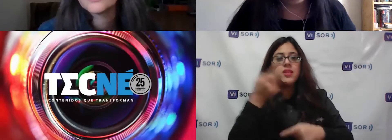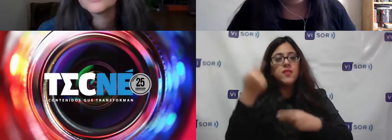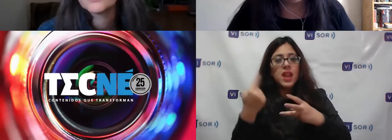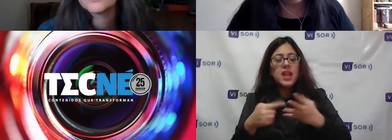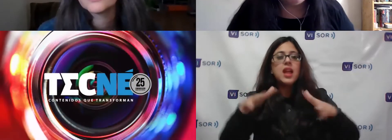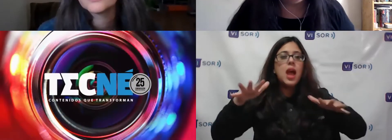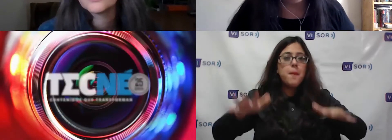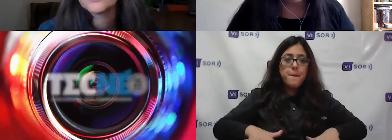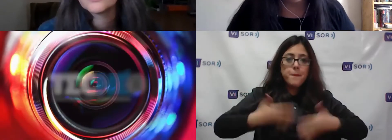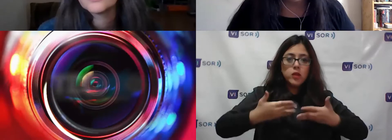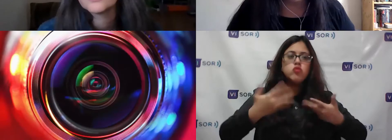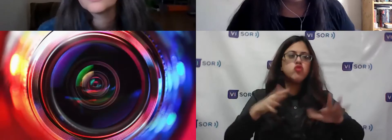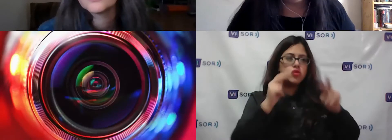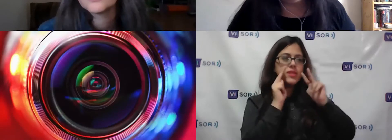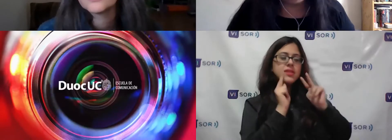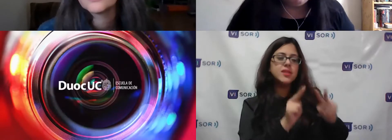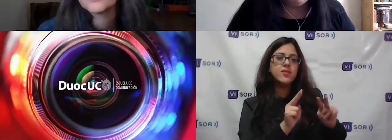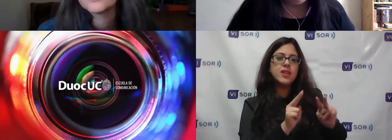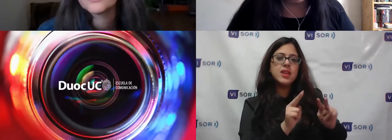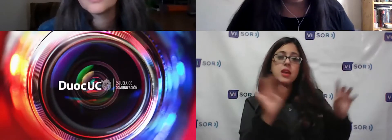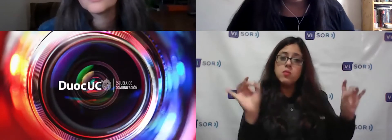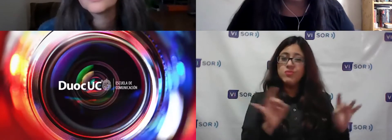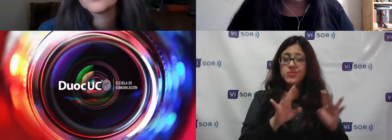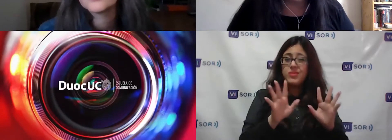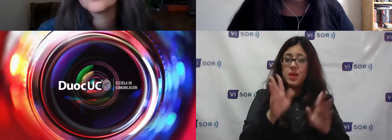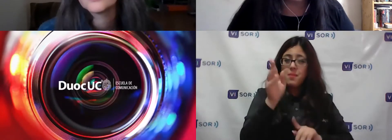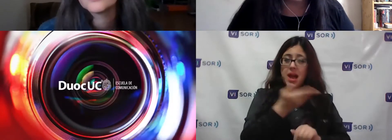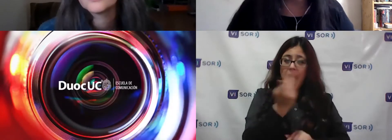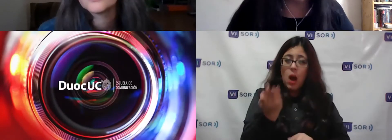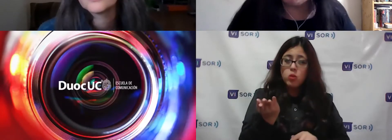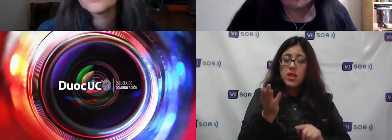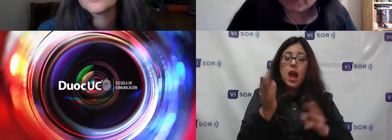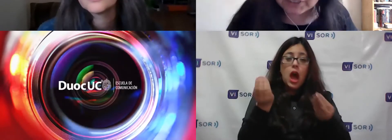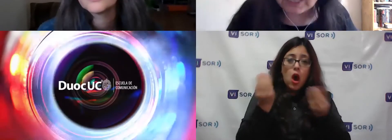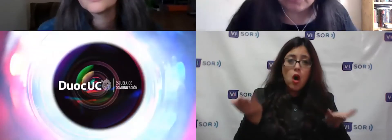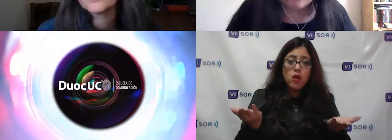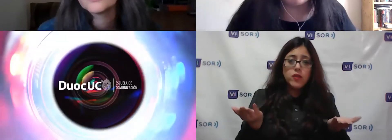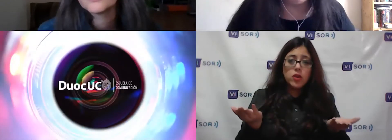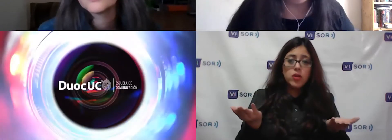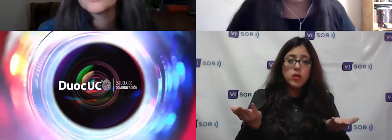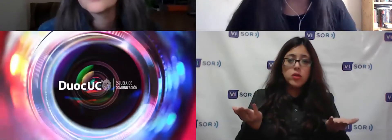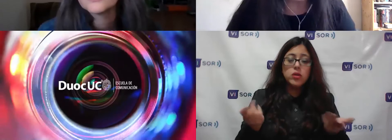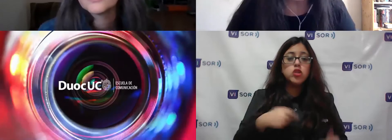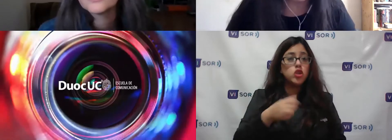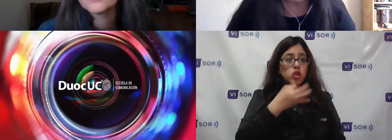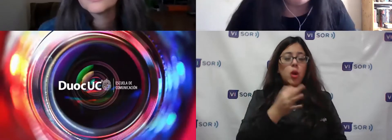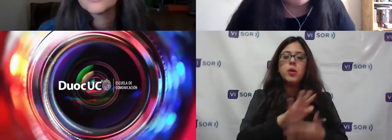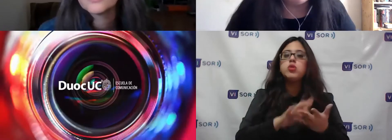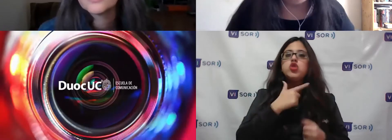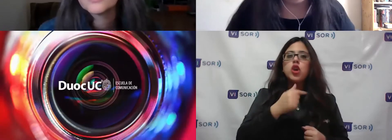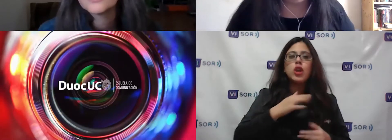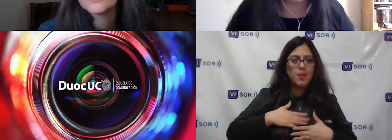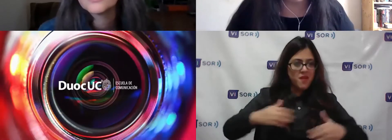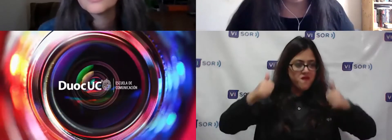pasando donde ya se veía que aunque parezca obvio sí que si yo quiero que incluso de vuelta mente lanzándolo si yo quiero que a mí me vaya bien